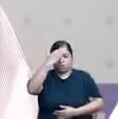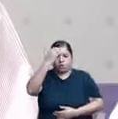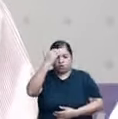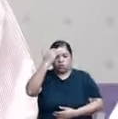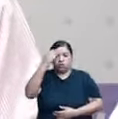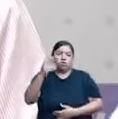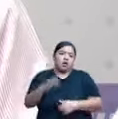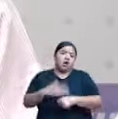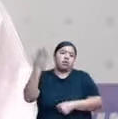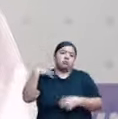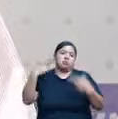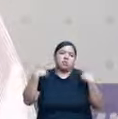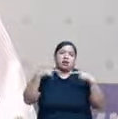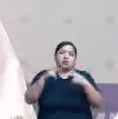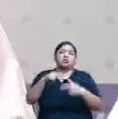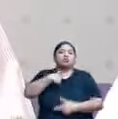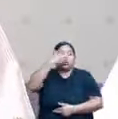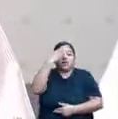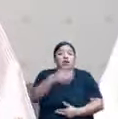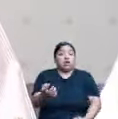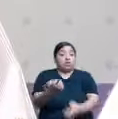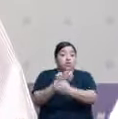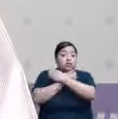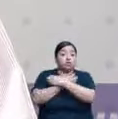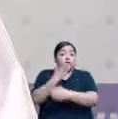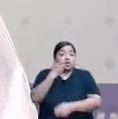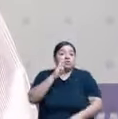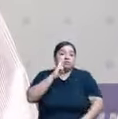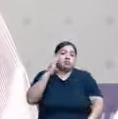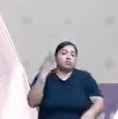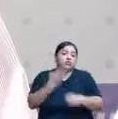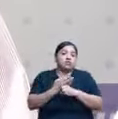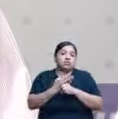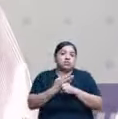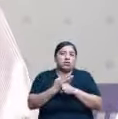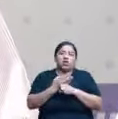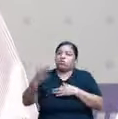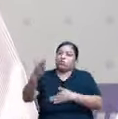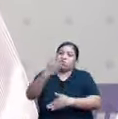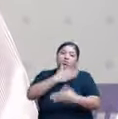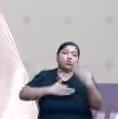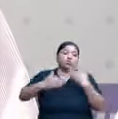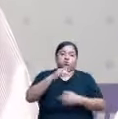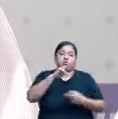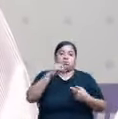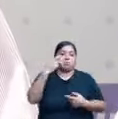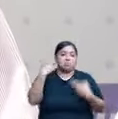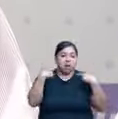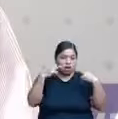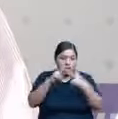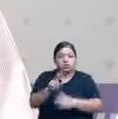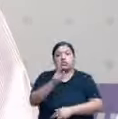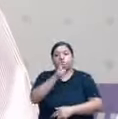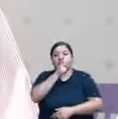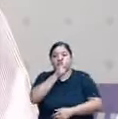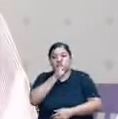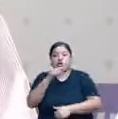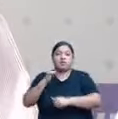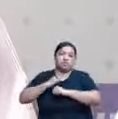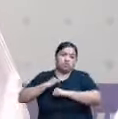claro que la educación es un asunto de responsabilidad compartida de profesores, padres y